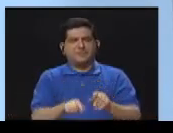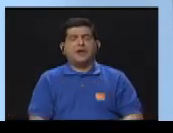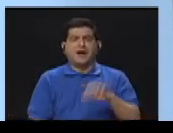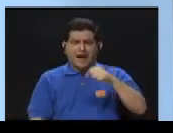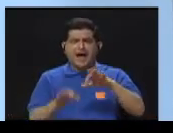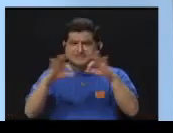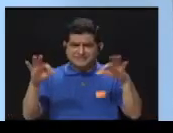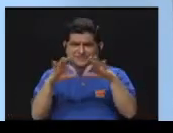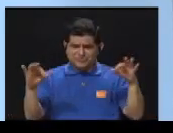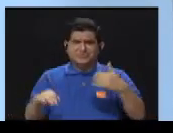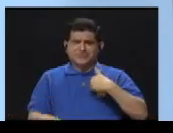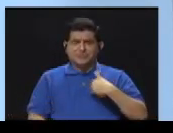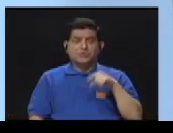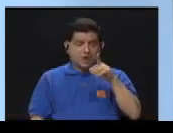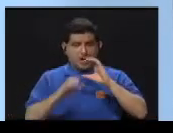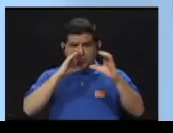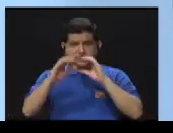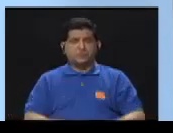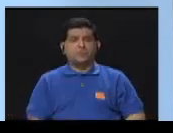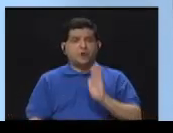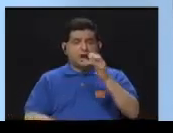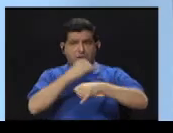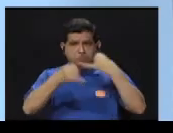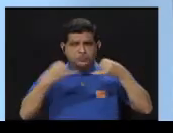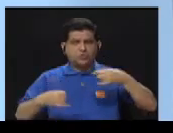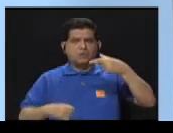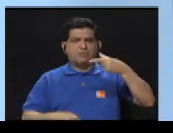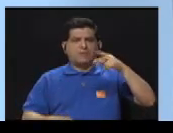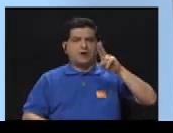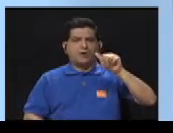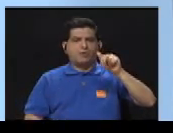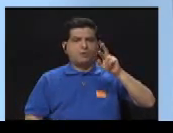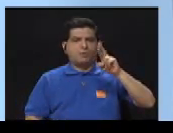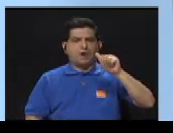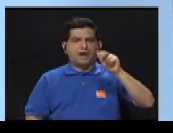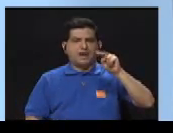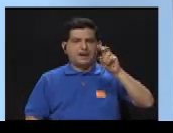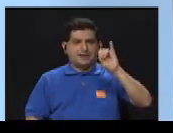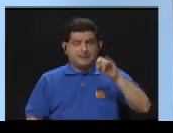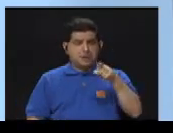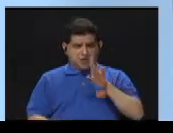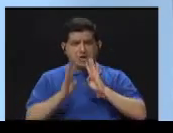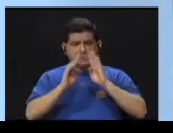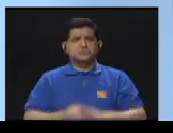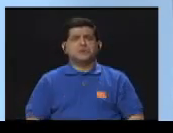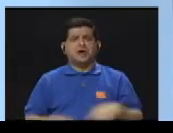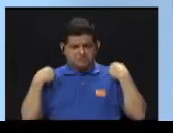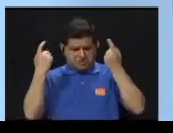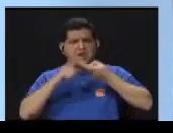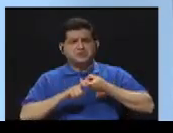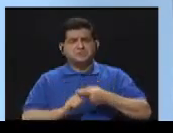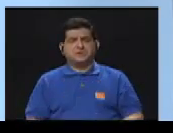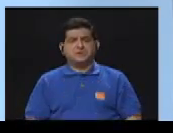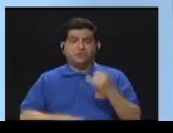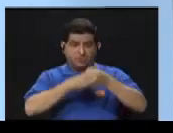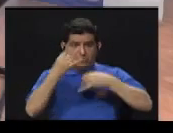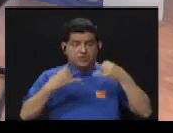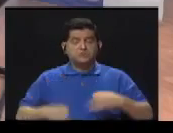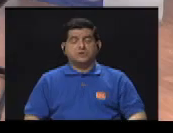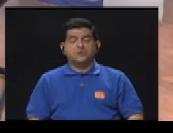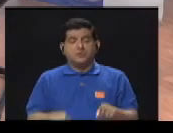rescatar. Sí, subtitulado. Ajá, que ellos se comunican en guaraní, entre ellos. Hablan el español también, perfectamente, claro. Digamos, es el